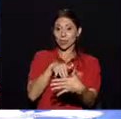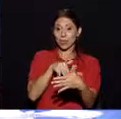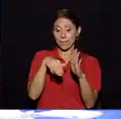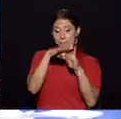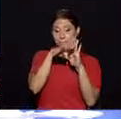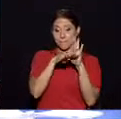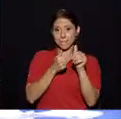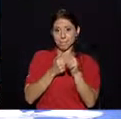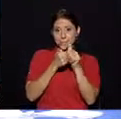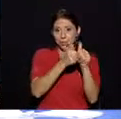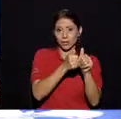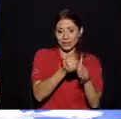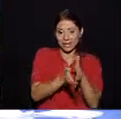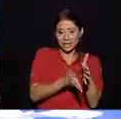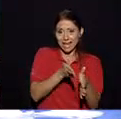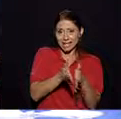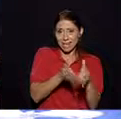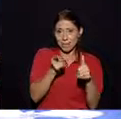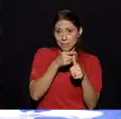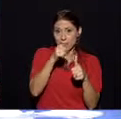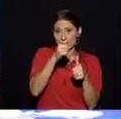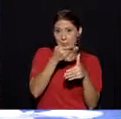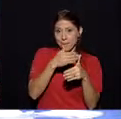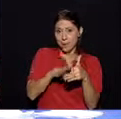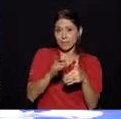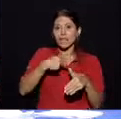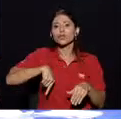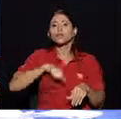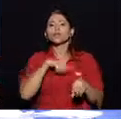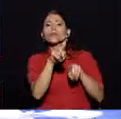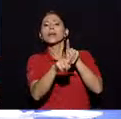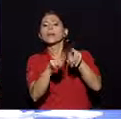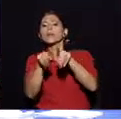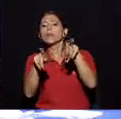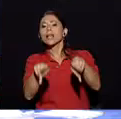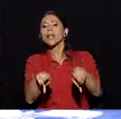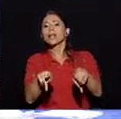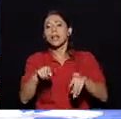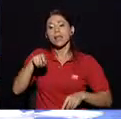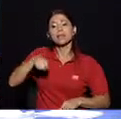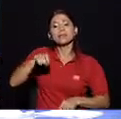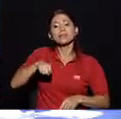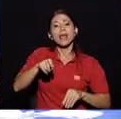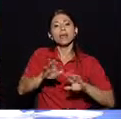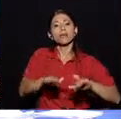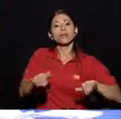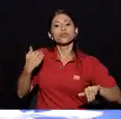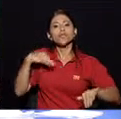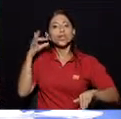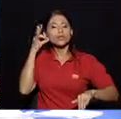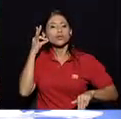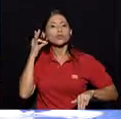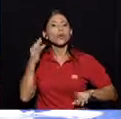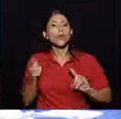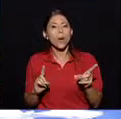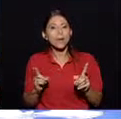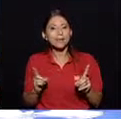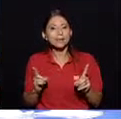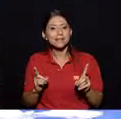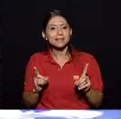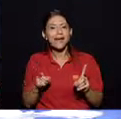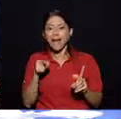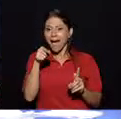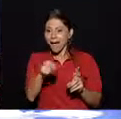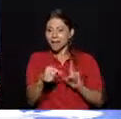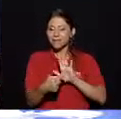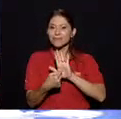los adolescentes, que es afecto, atención, cariño, tiempo, apoyo. Pero cuando hablamos de qué es lo que le vamos a inculcar a los niños es